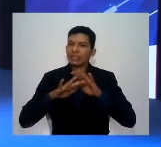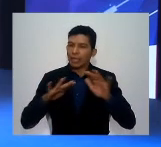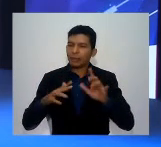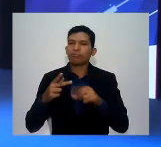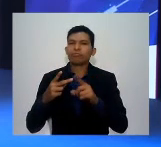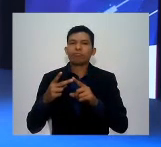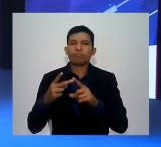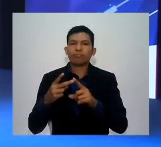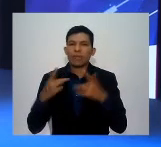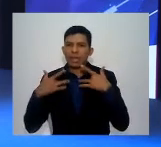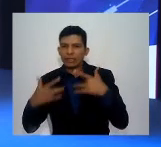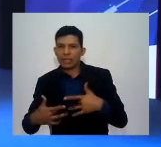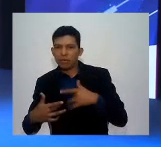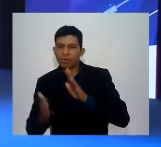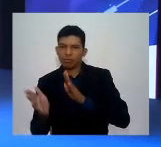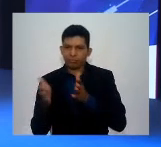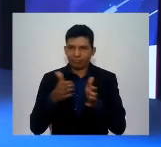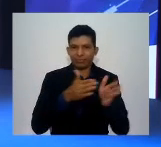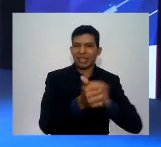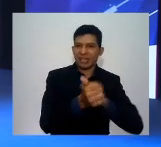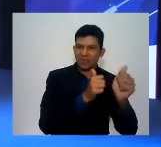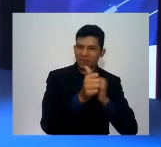No traje el aparatico, bueno, no importa.